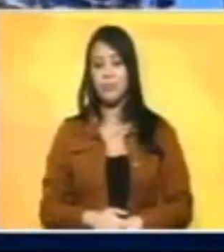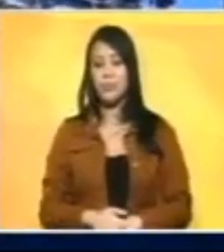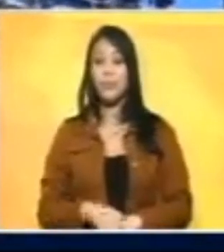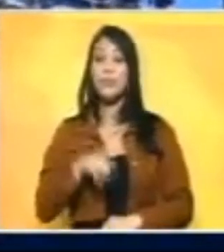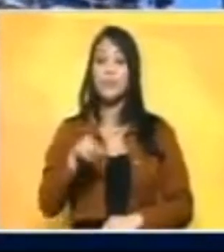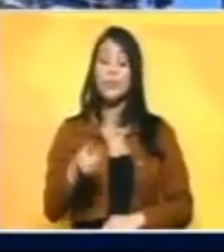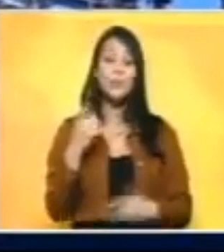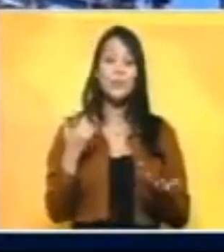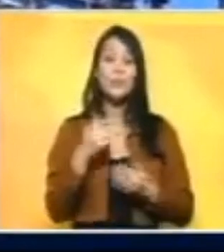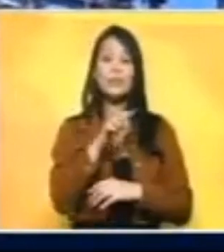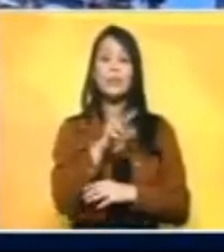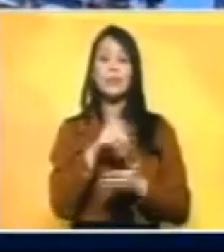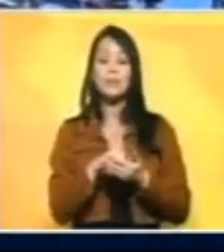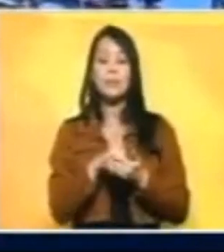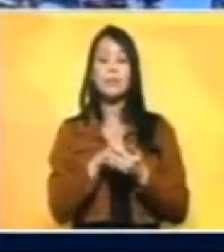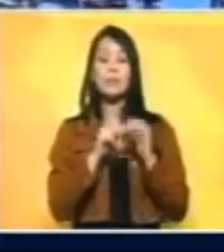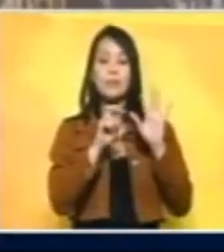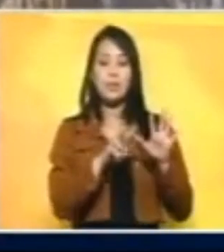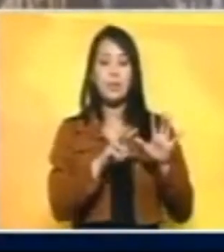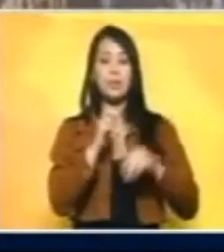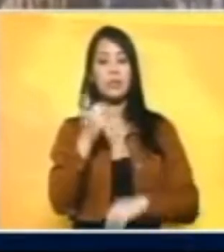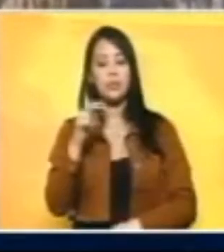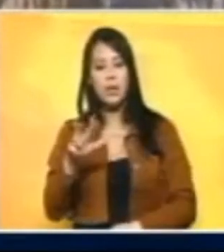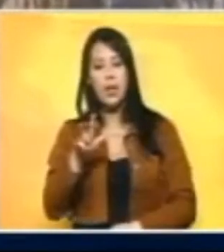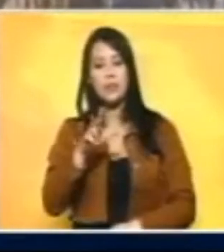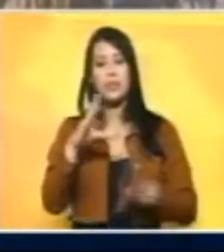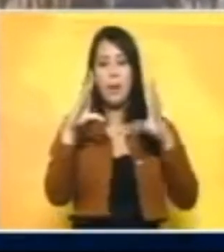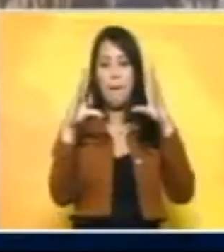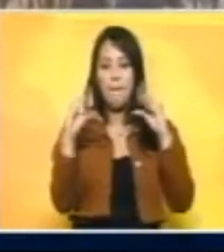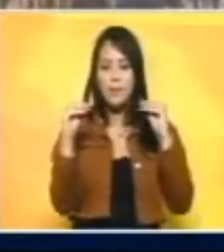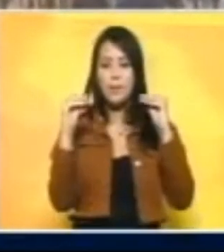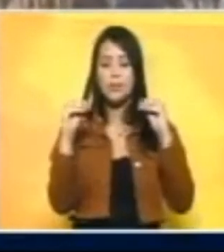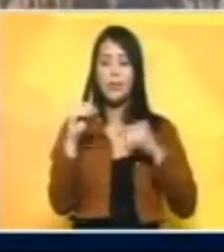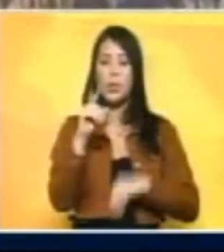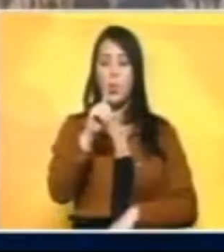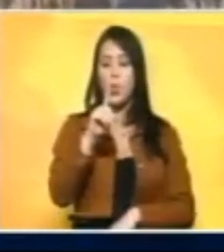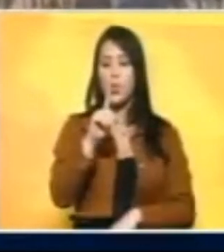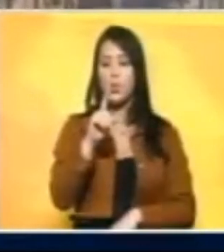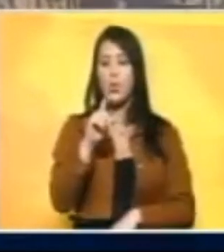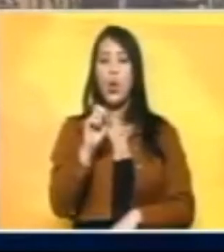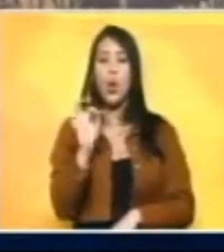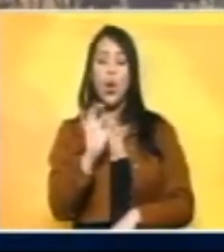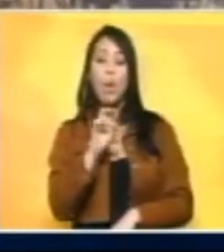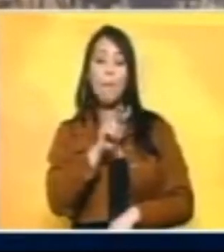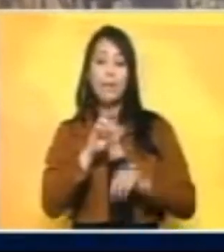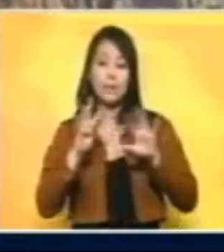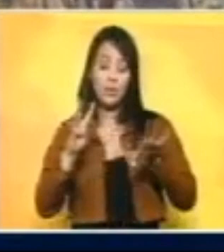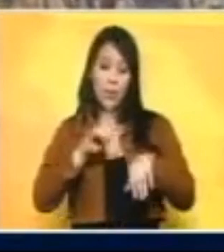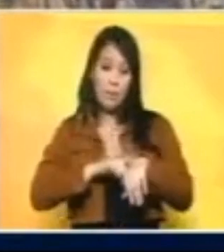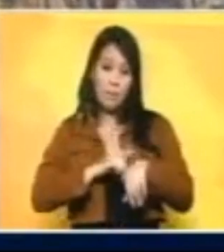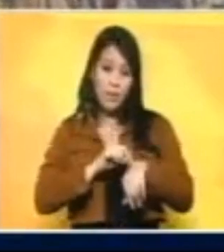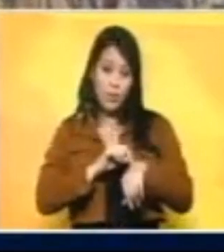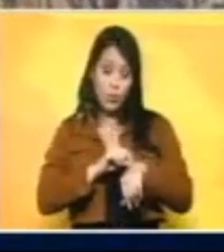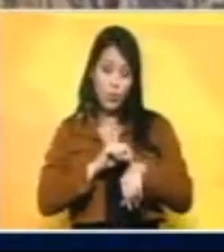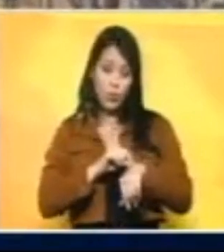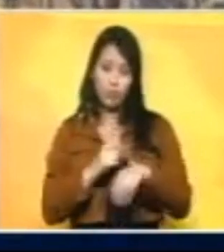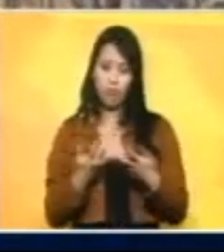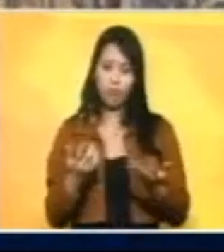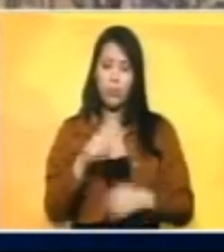observatorio, un total de 3.713 apagones tuvieron duración de entre 1 y 29 minutos, lo que representa